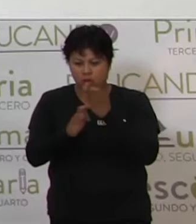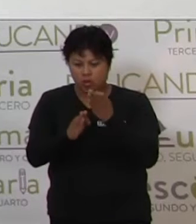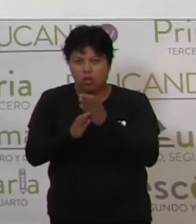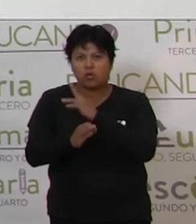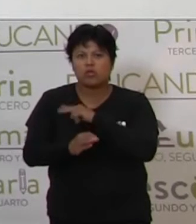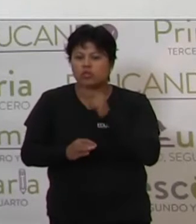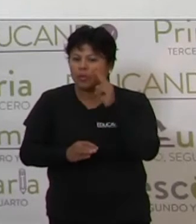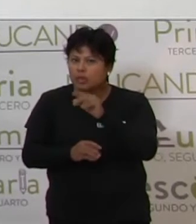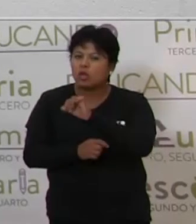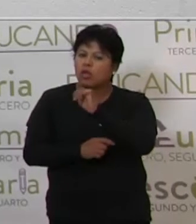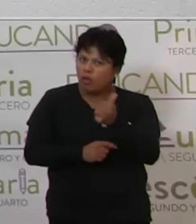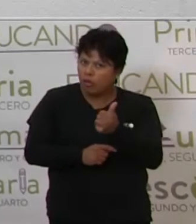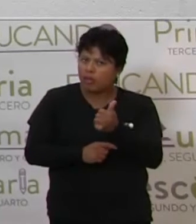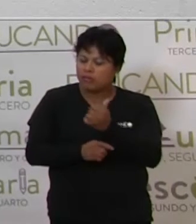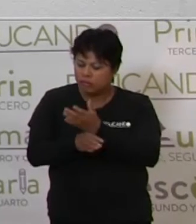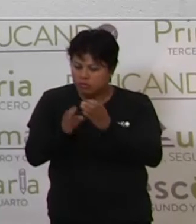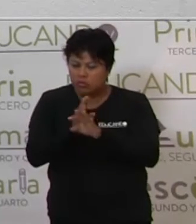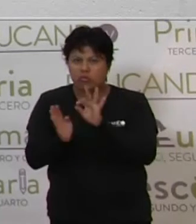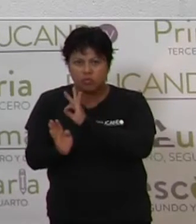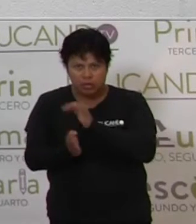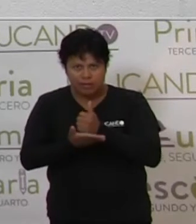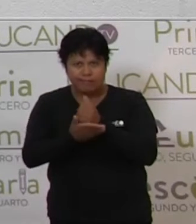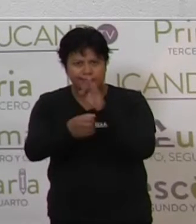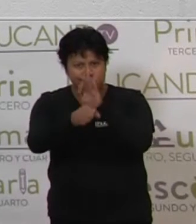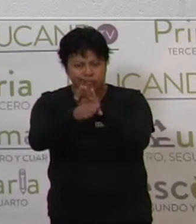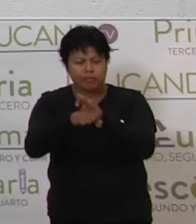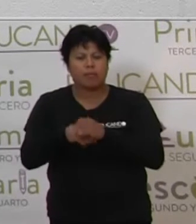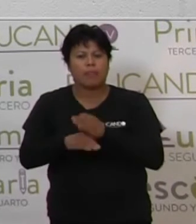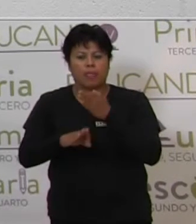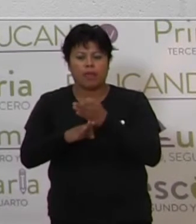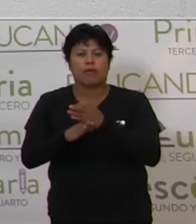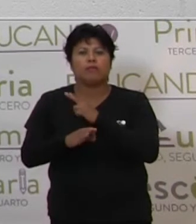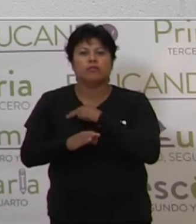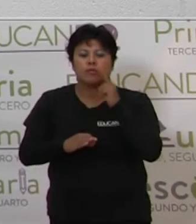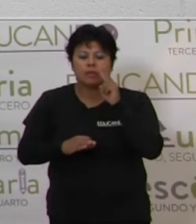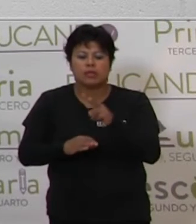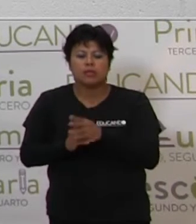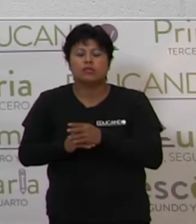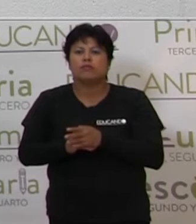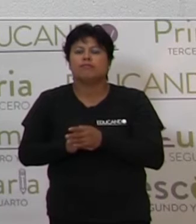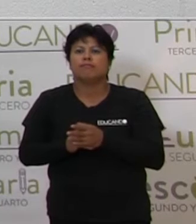a ver otros recursos. Vamos a ver entonces